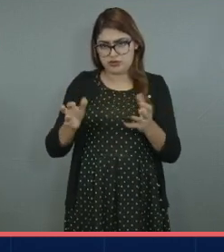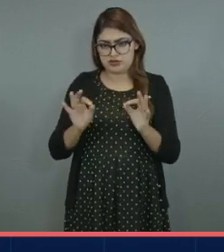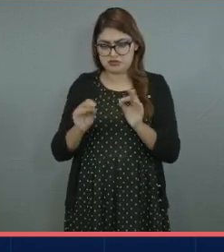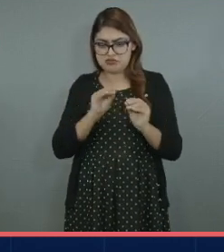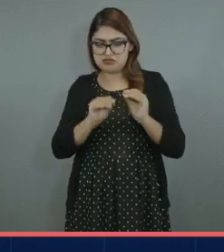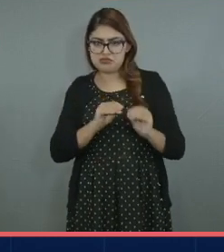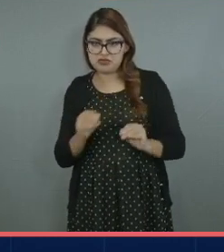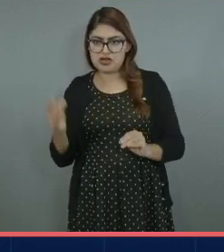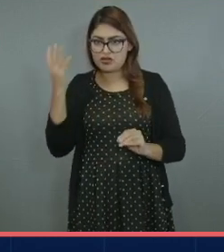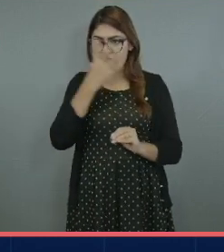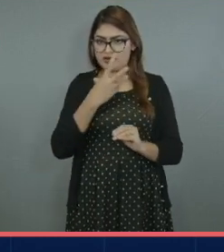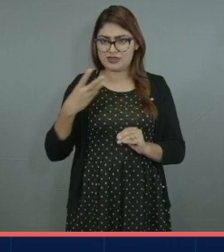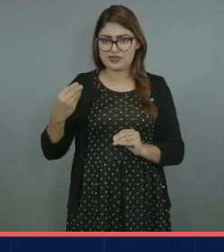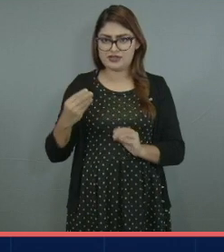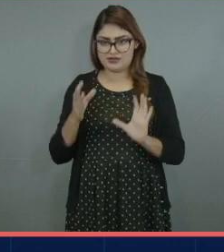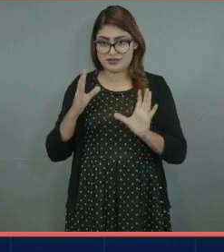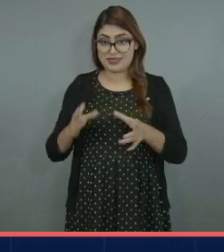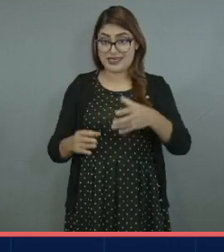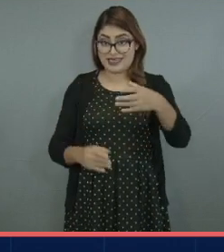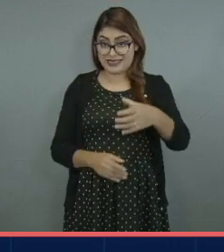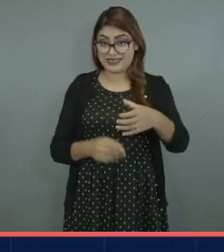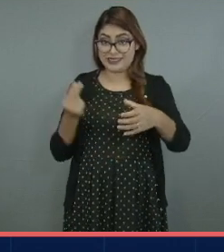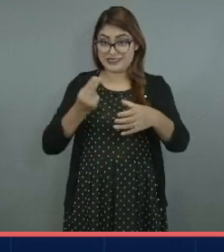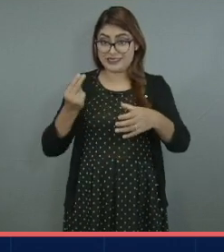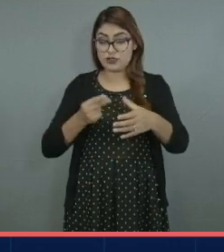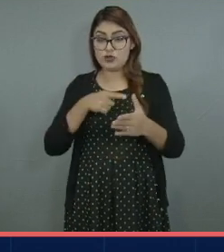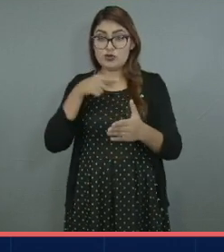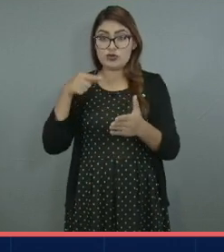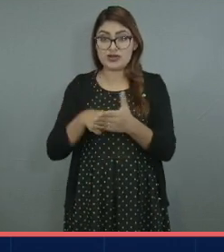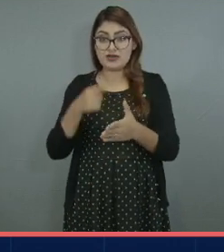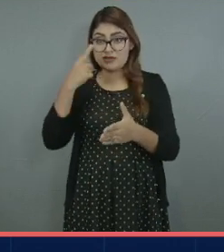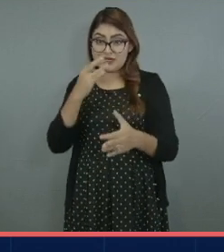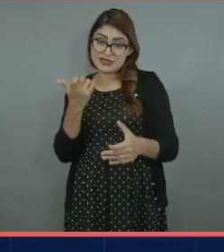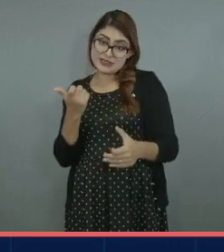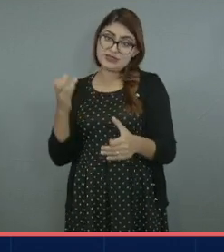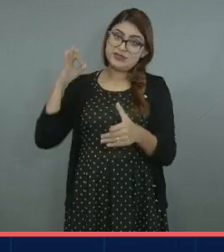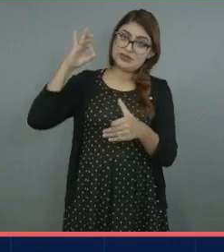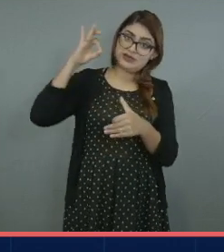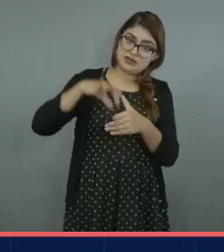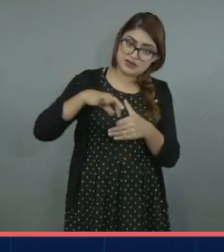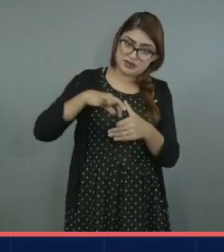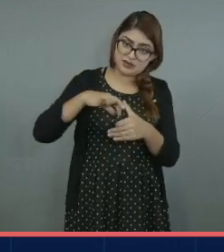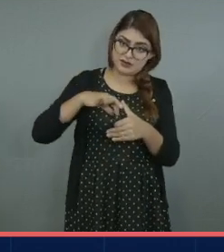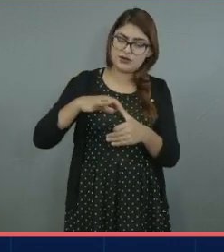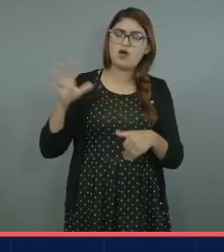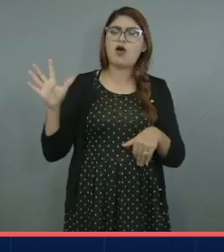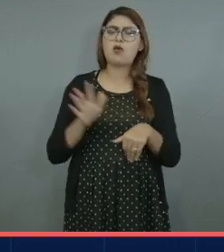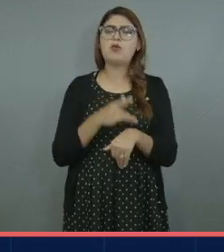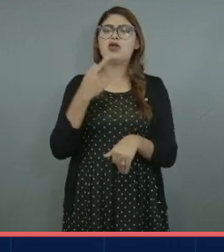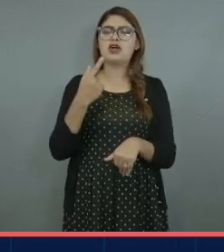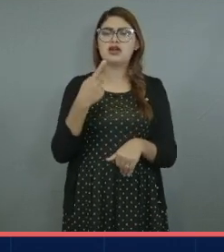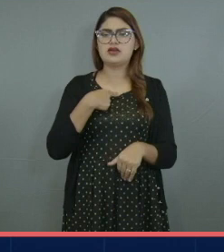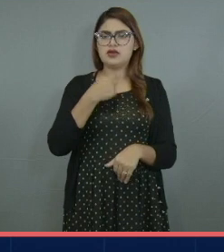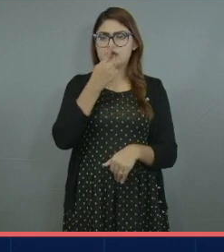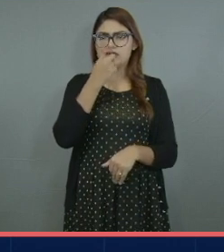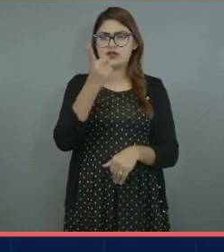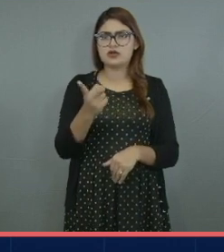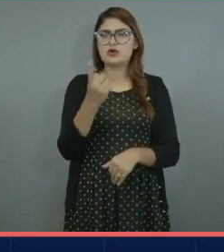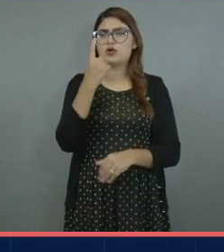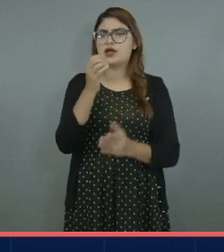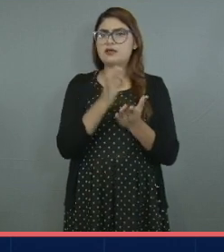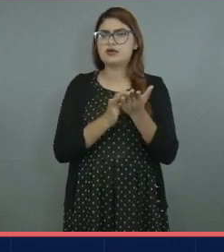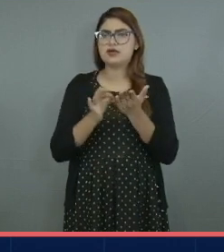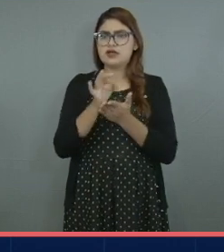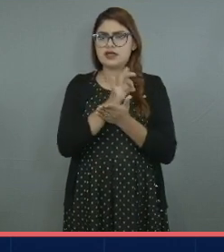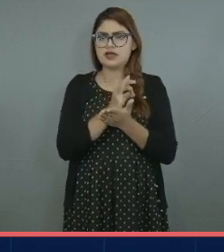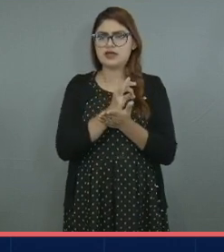bonita. La alcancía es lo de menos, tienes que tener un lugar en donde depositar ese dinero. ¿Y por qué te estoy pidiendo que deposites una moneda por